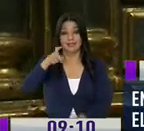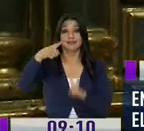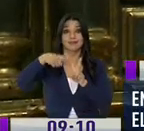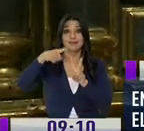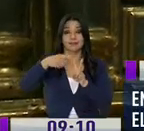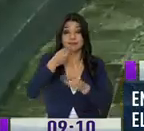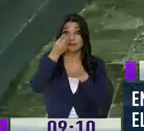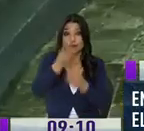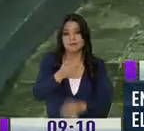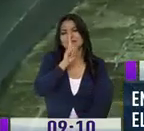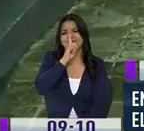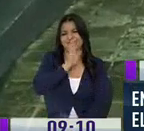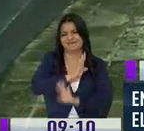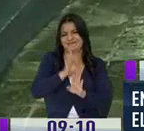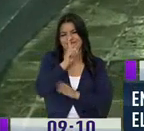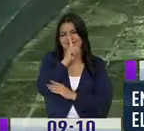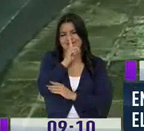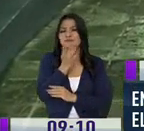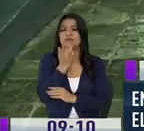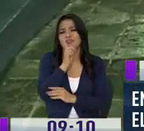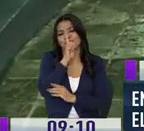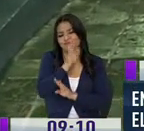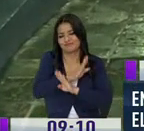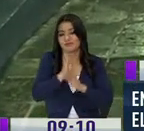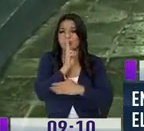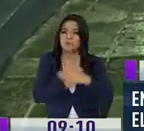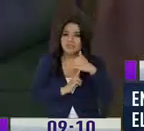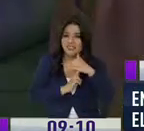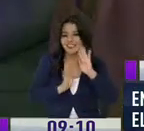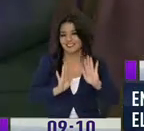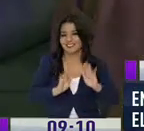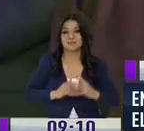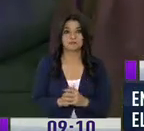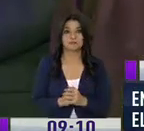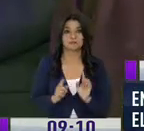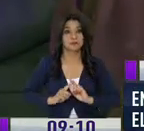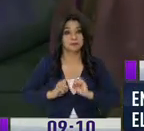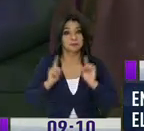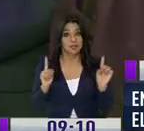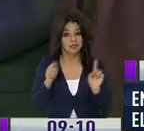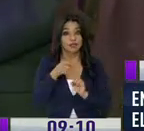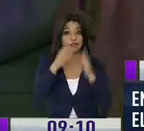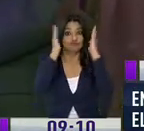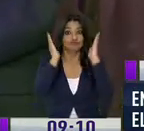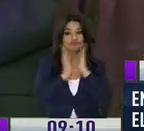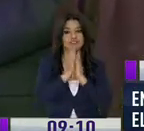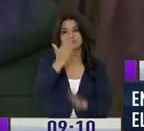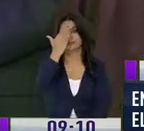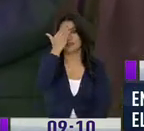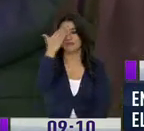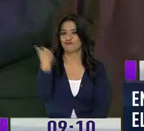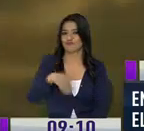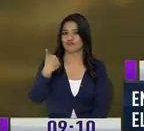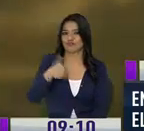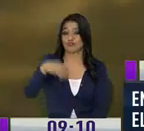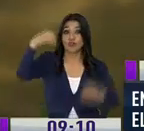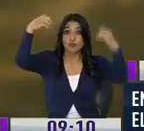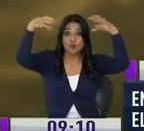no dar mayores detalles. Prefirieron mantener la humildad de las acciones. Sin embargo, las religiosas conocen que solo en el tema de